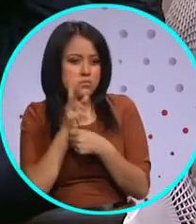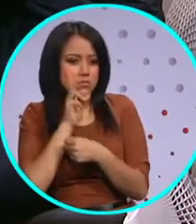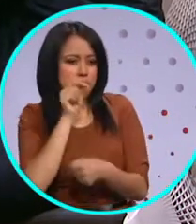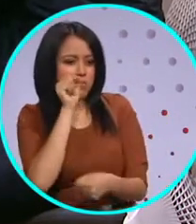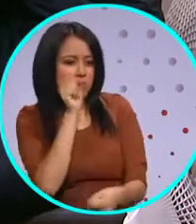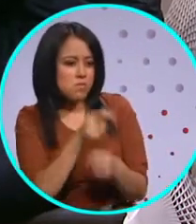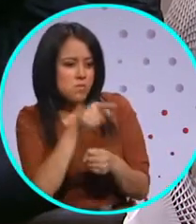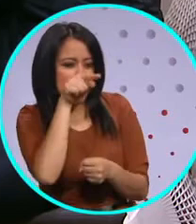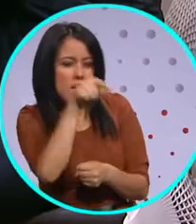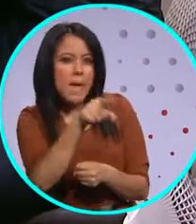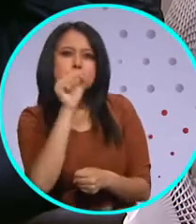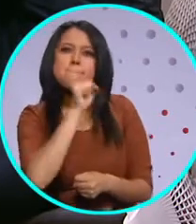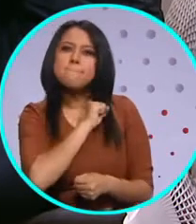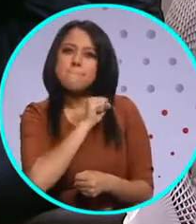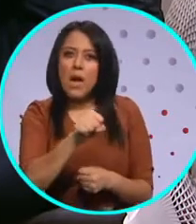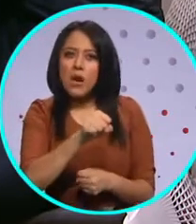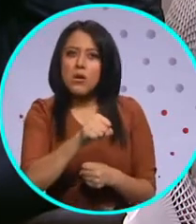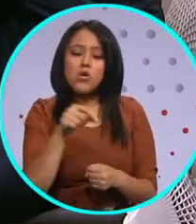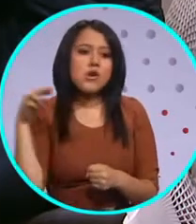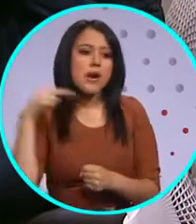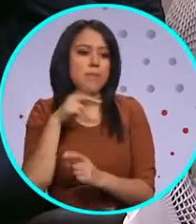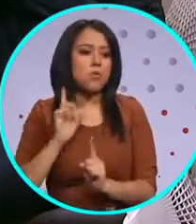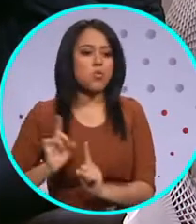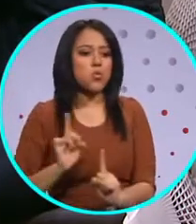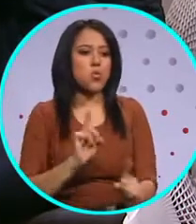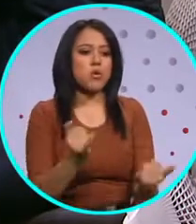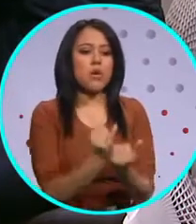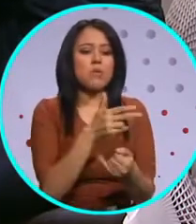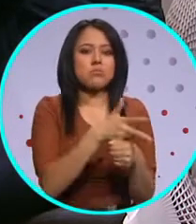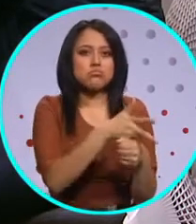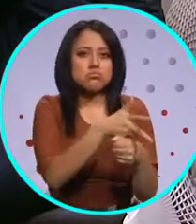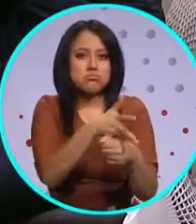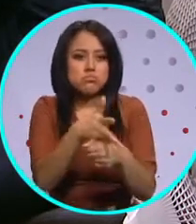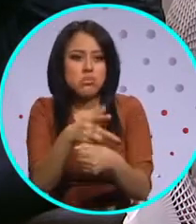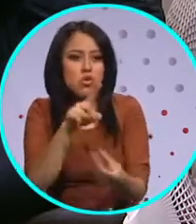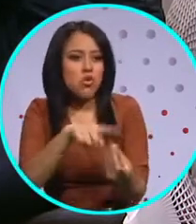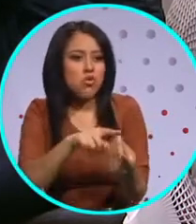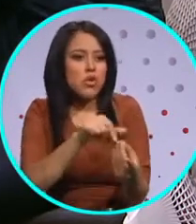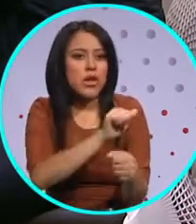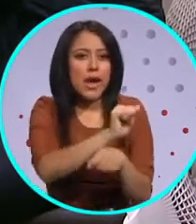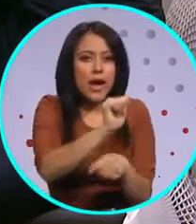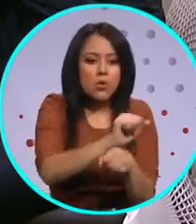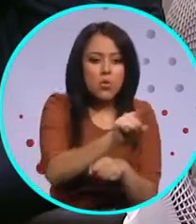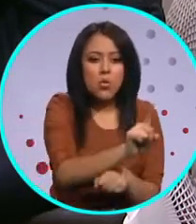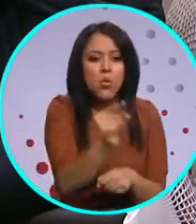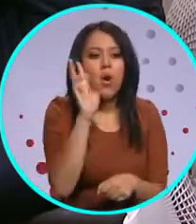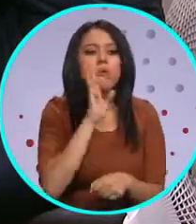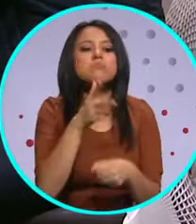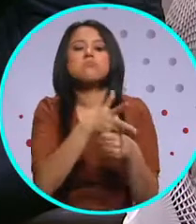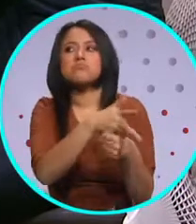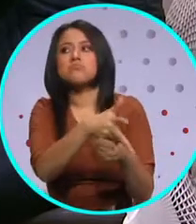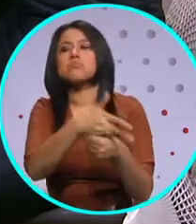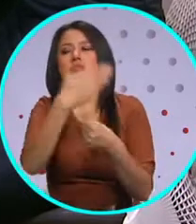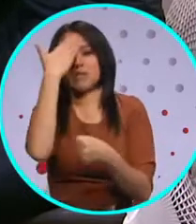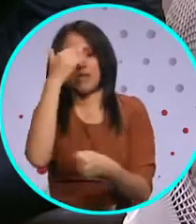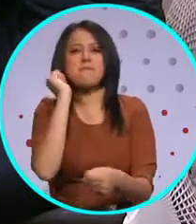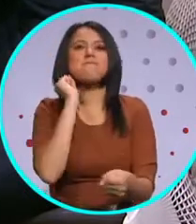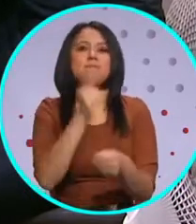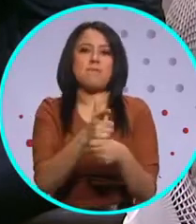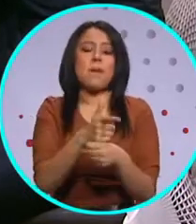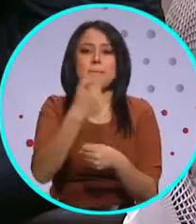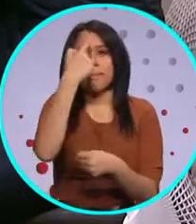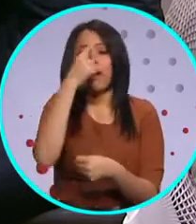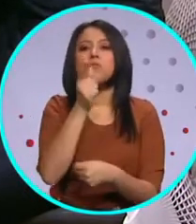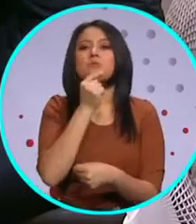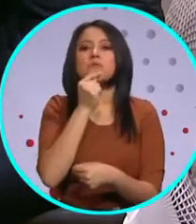ilícito cómo van siguiéndolo con otras cámaras y van marcando dónde va el vehículo en escapatoria sobre la hora y por qué no le llegan las patrullas